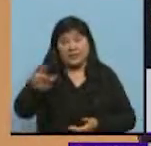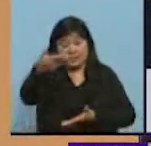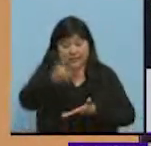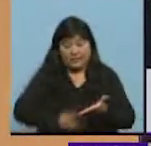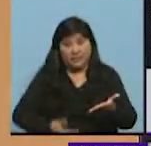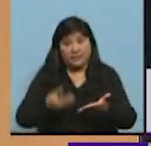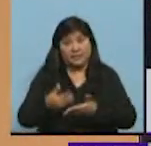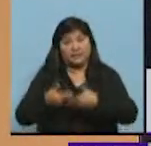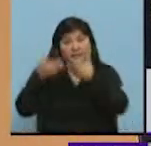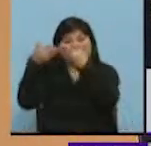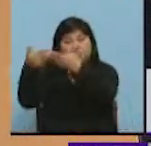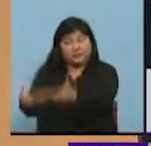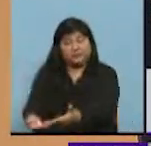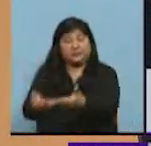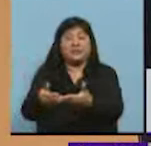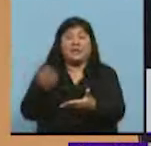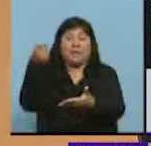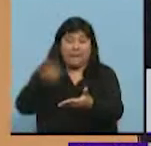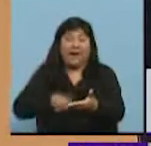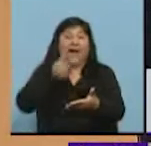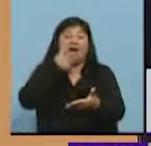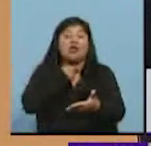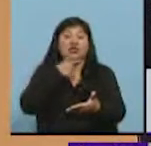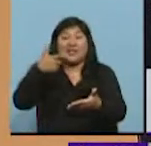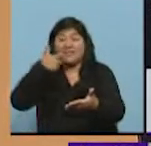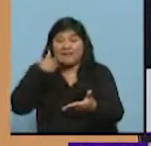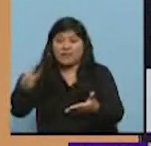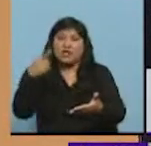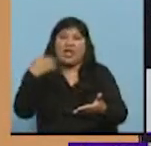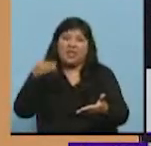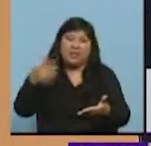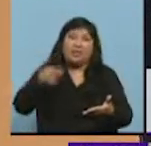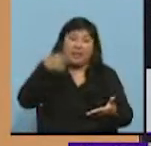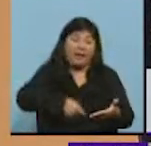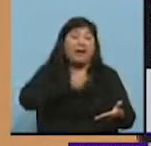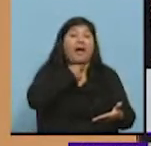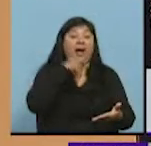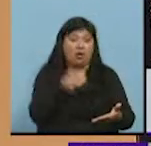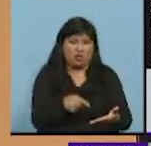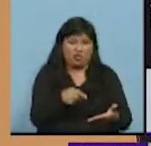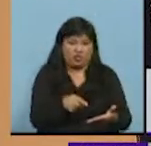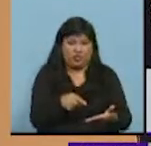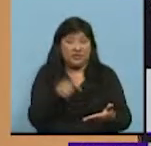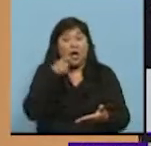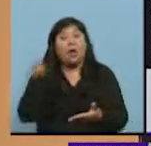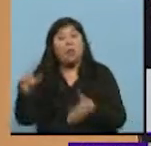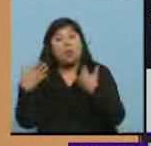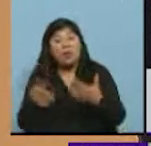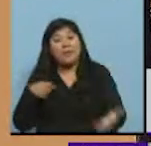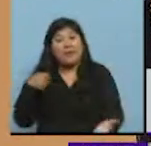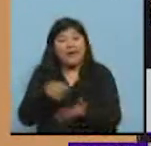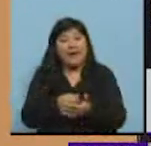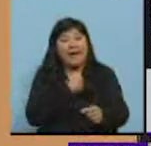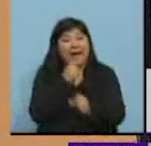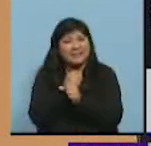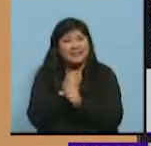la deja para la fecha oportuna exactamente la puedo abonar hasta la fecha que dice de suspensión del servicio que aproximadamente también